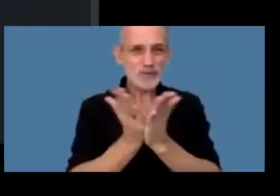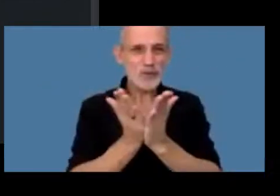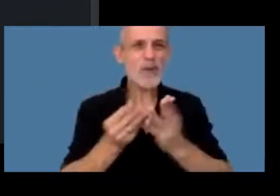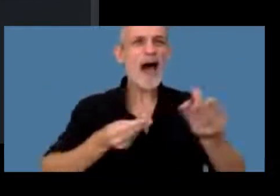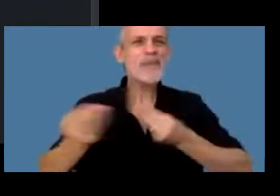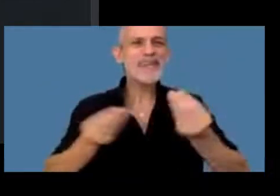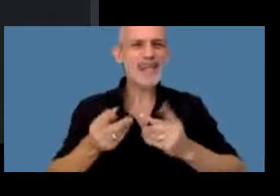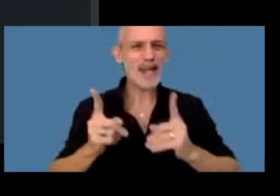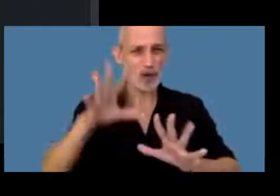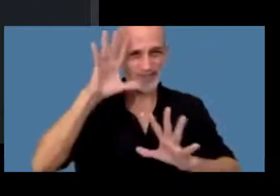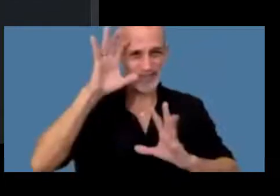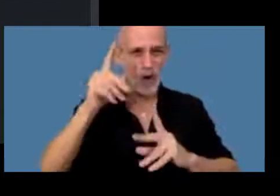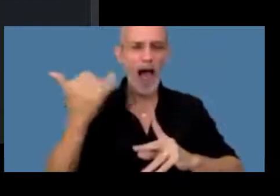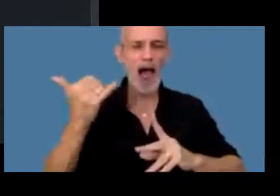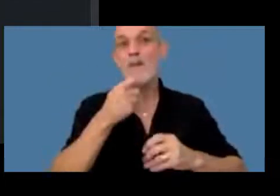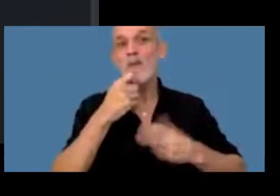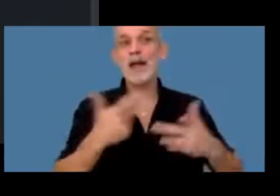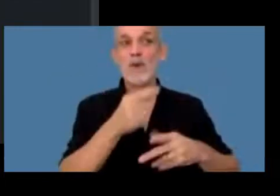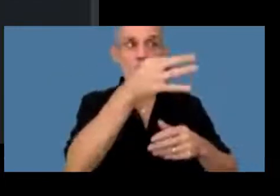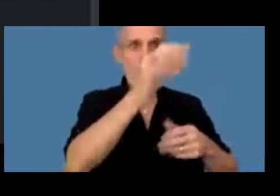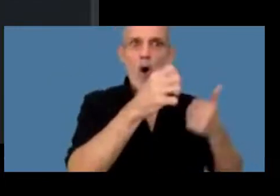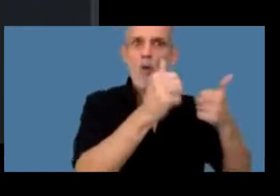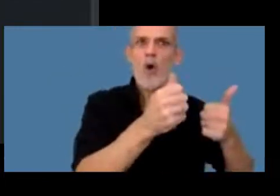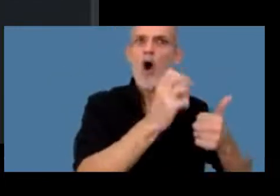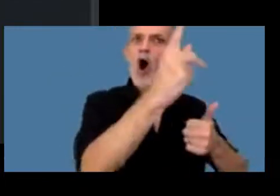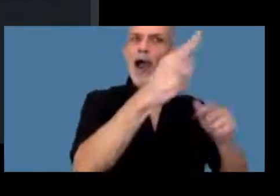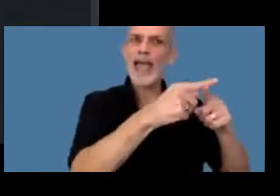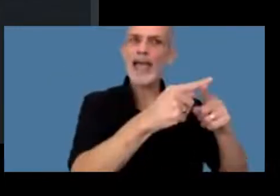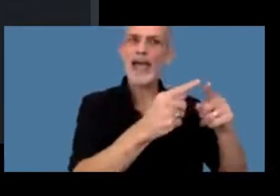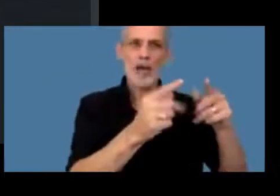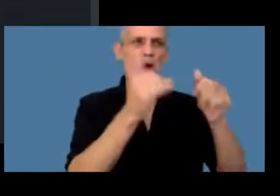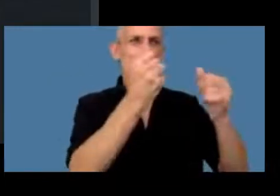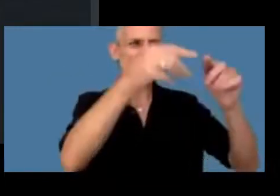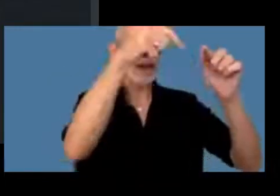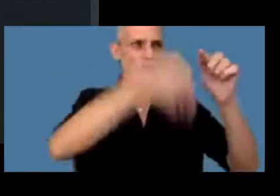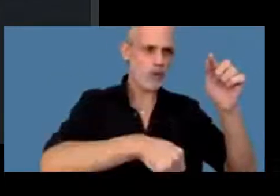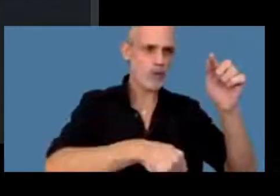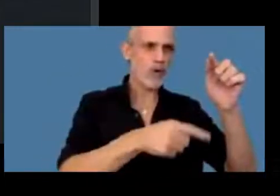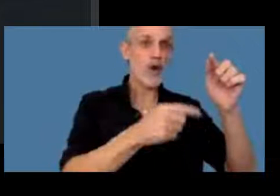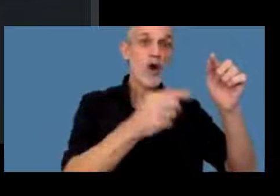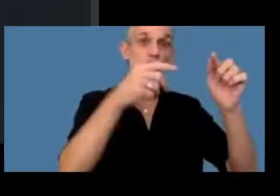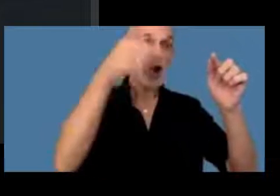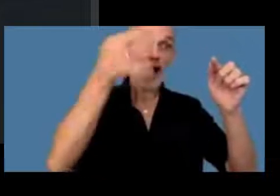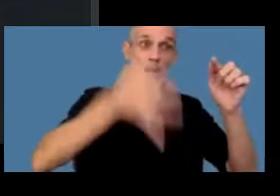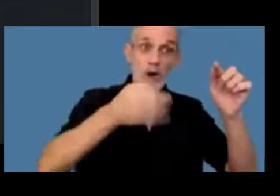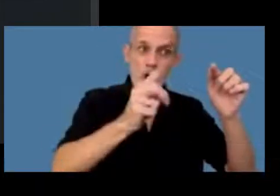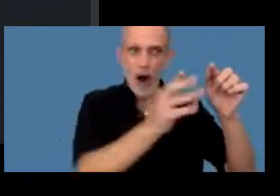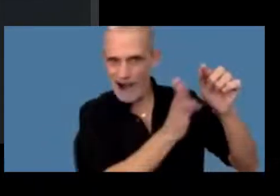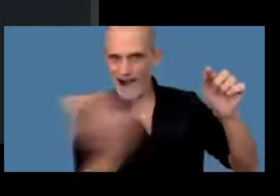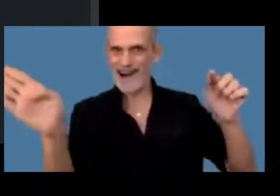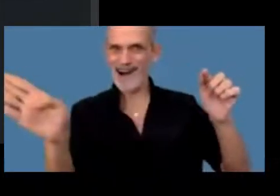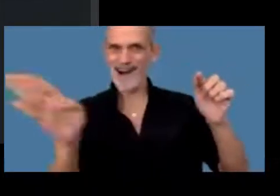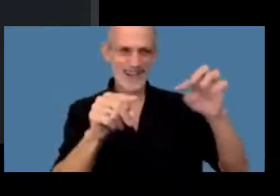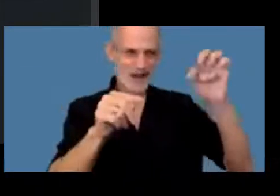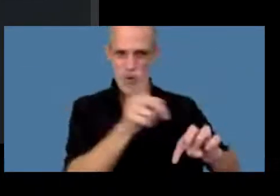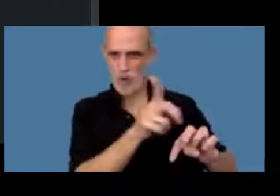que decíamos, bueno, si cumplió tal cosa, ¿qué pasa? Si no cumplió tal cosa, ¿qué opción hay? ¿Qué va ahí, digamos? ¿Cierto? Entonces ahí ir abriendo